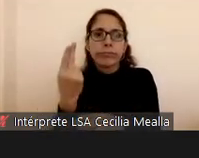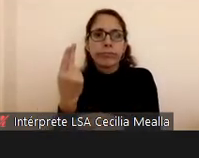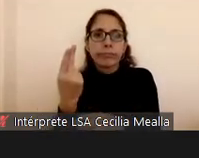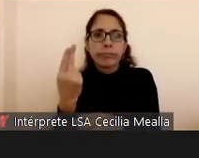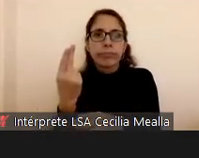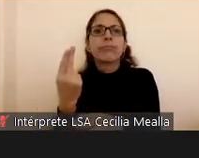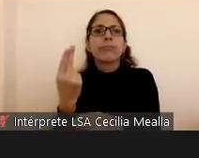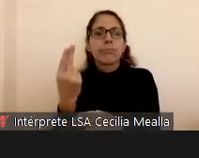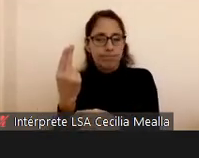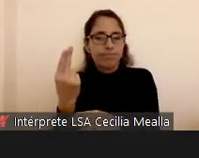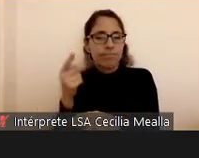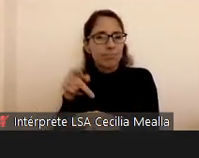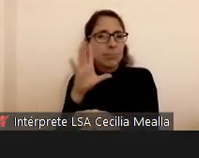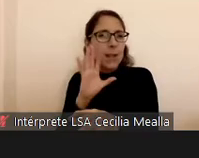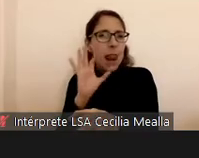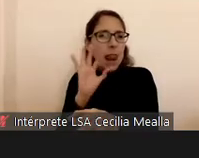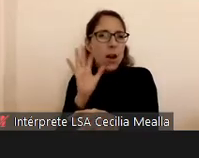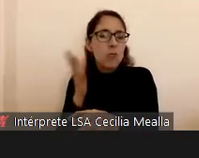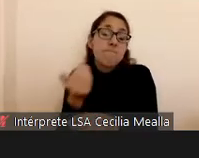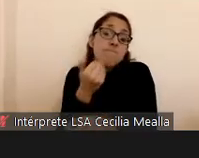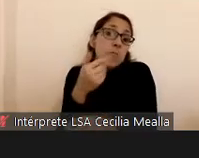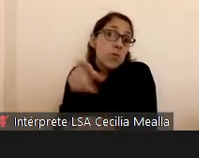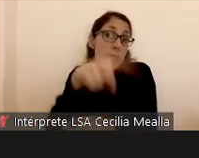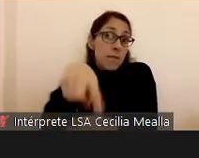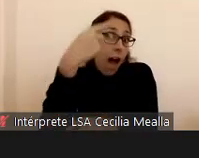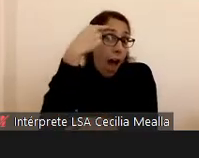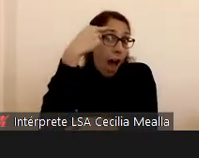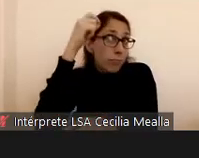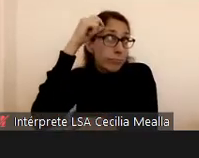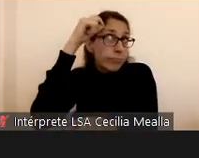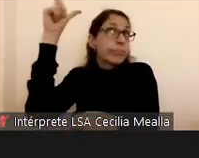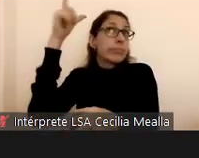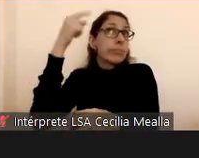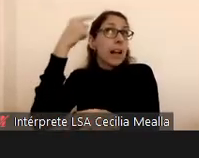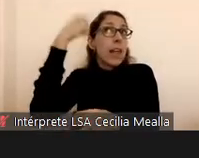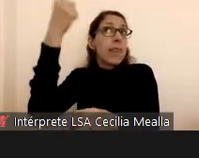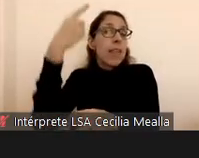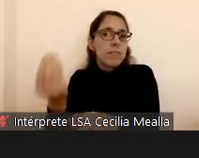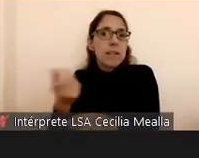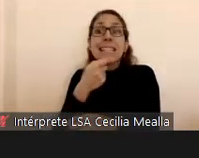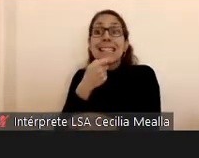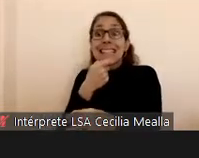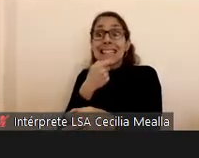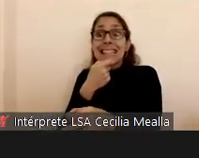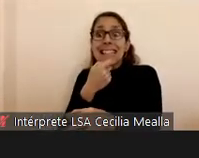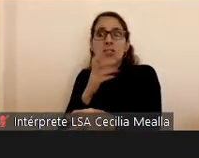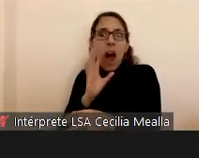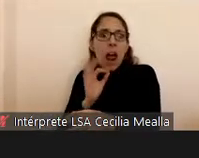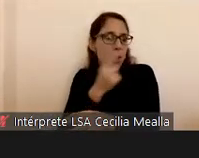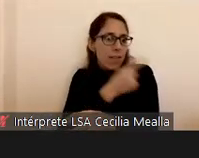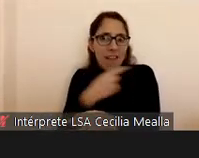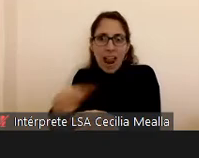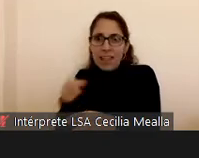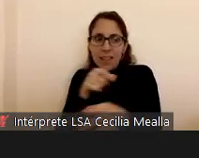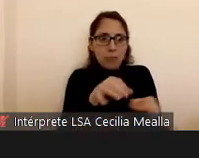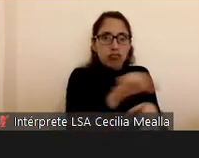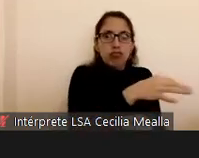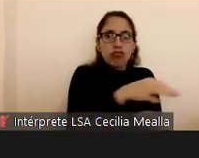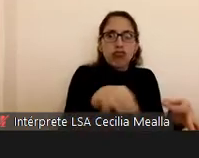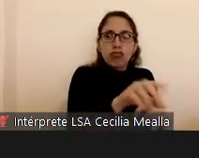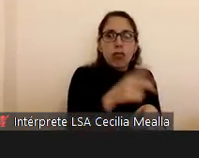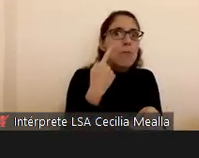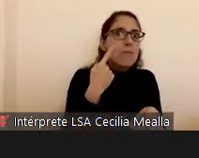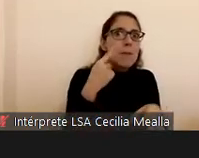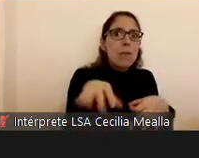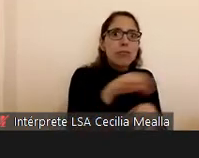por ejemplo, a ver si se les ocurre, que vamos a poder observar, si las bacterias, por ejemplo, están vivas, a ver qué